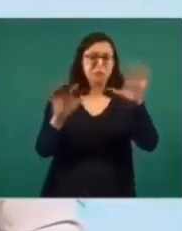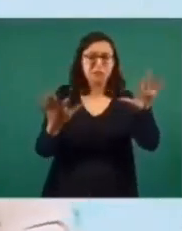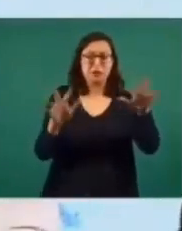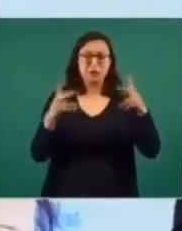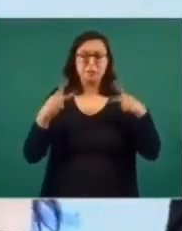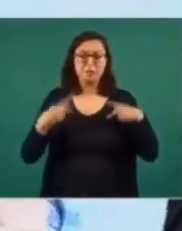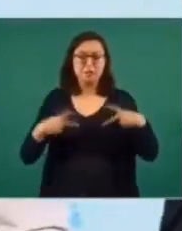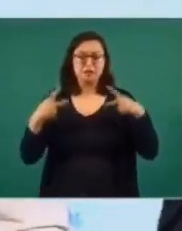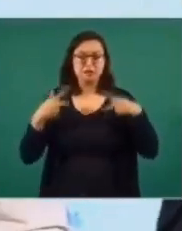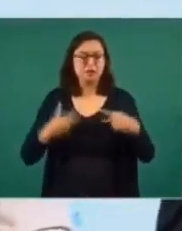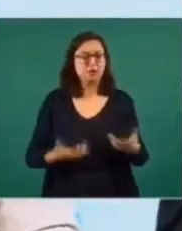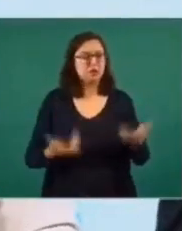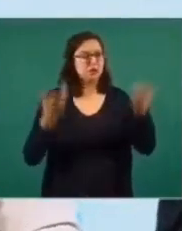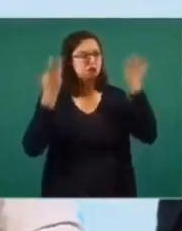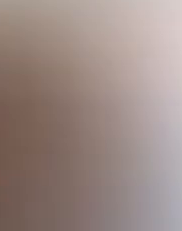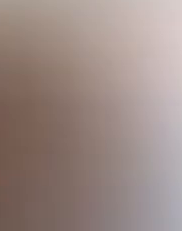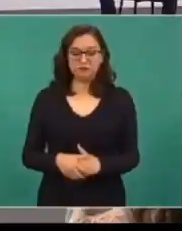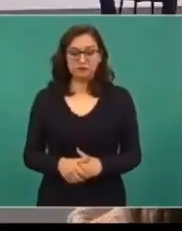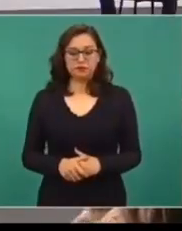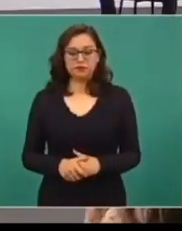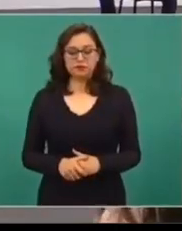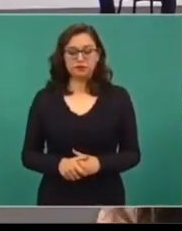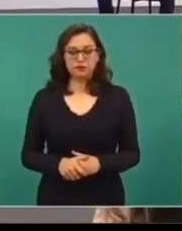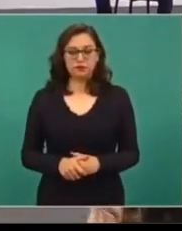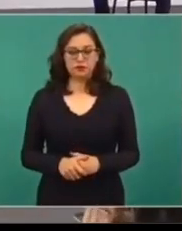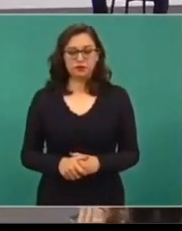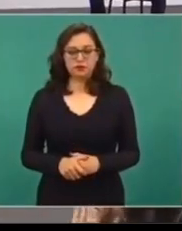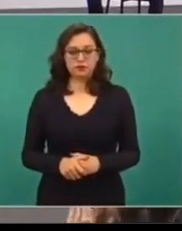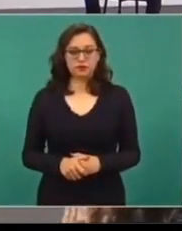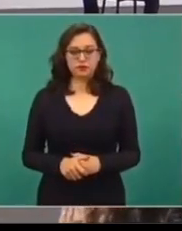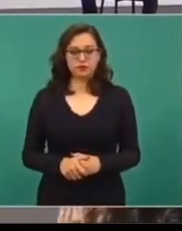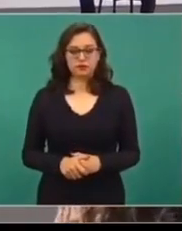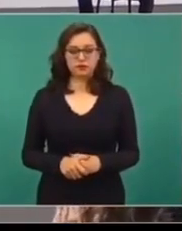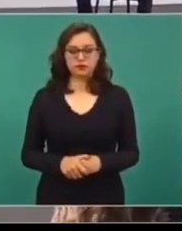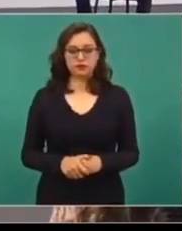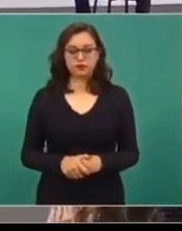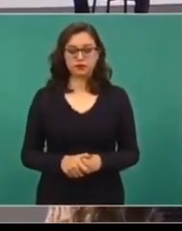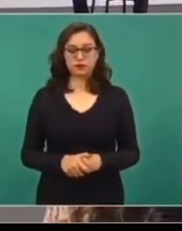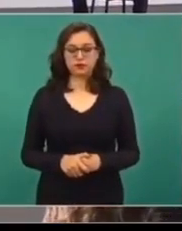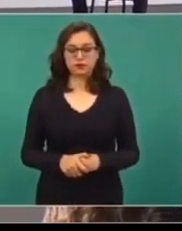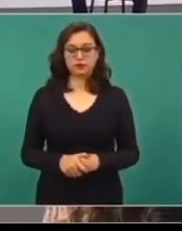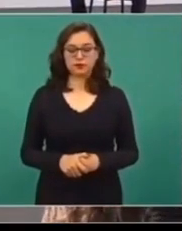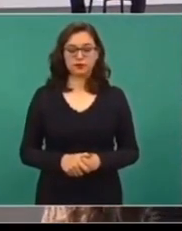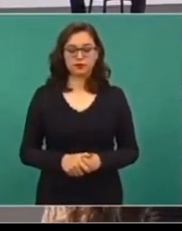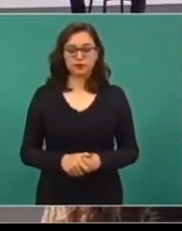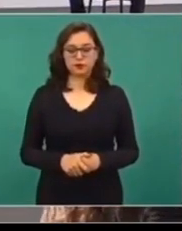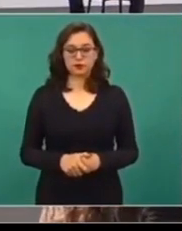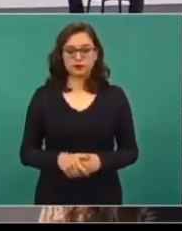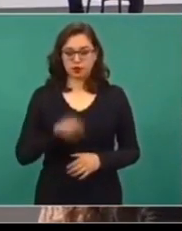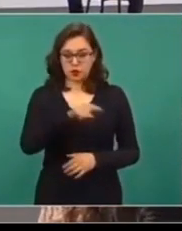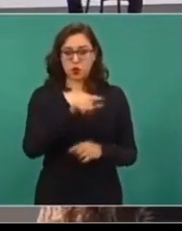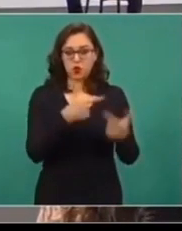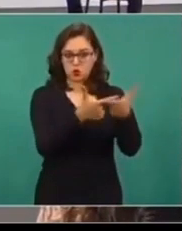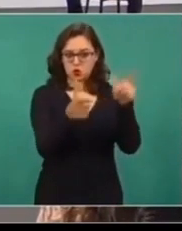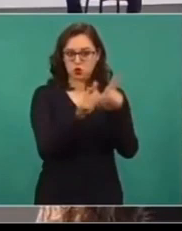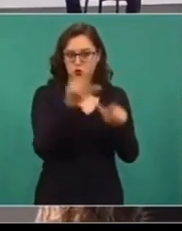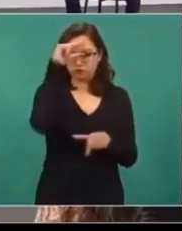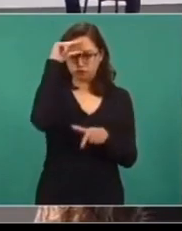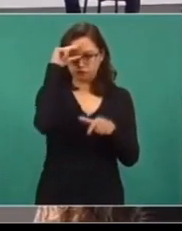falso, pero se exagera. Este es uno de los de este grupo.